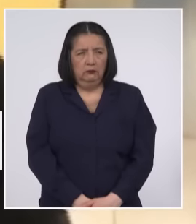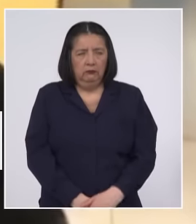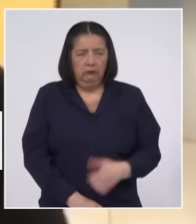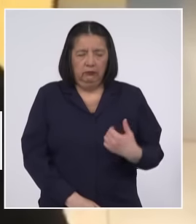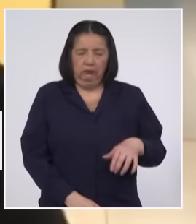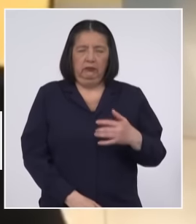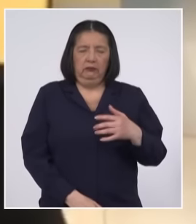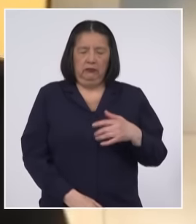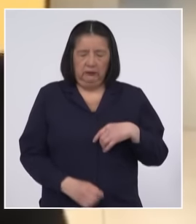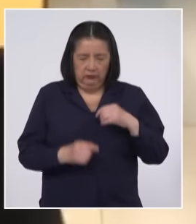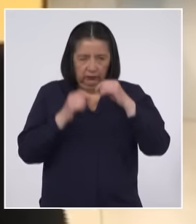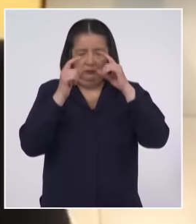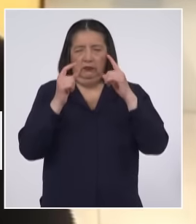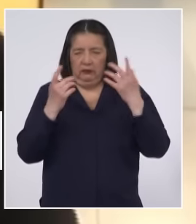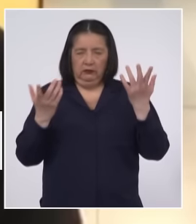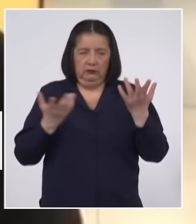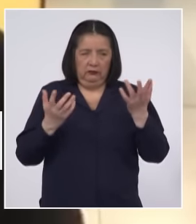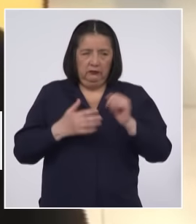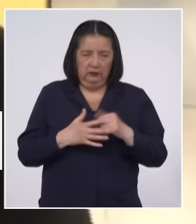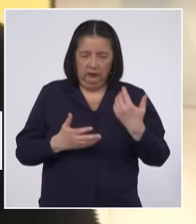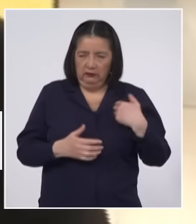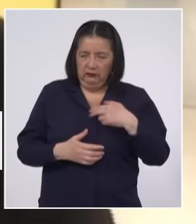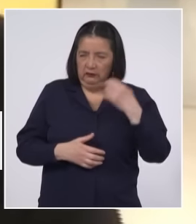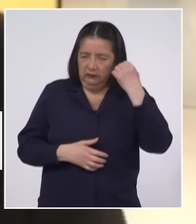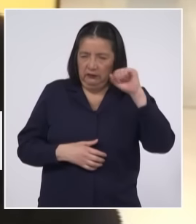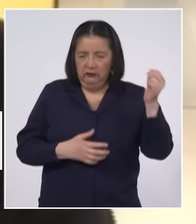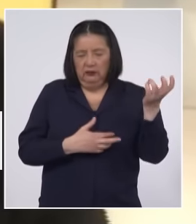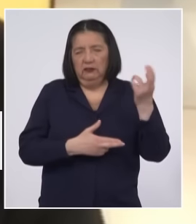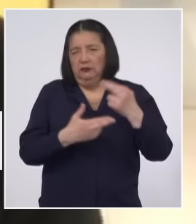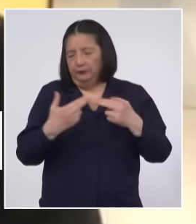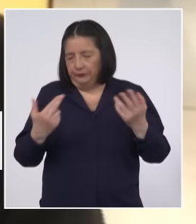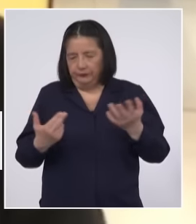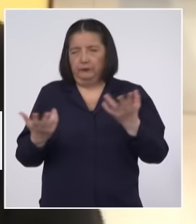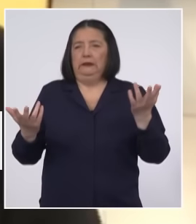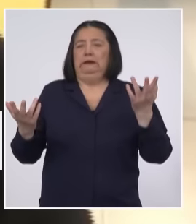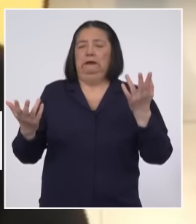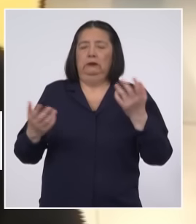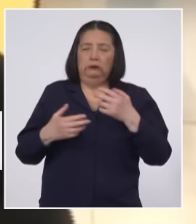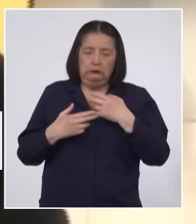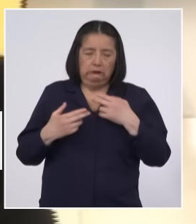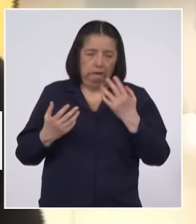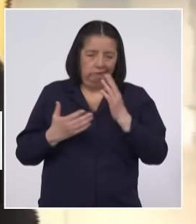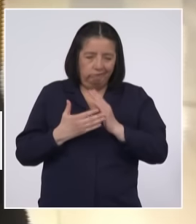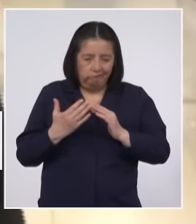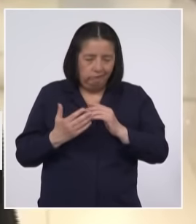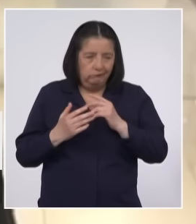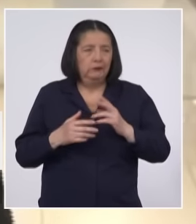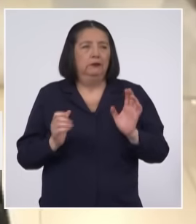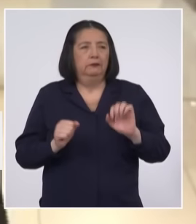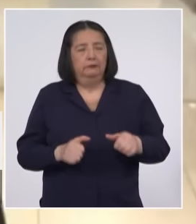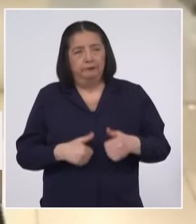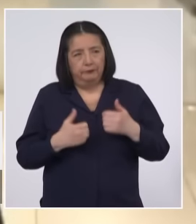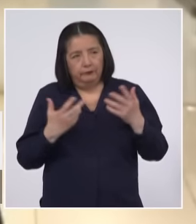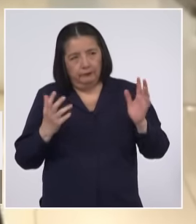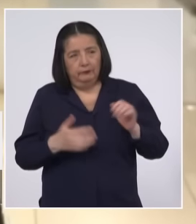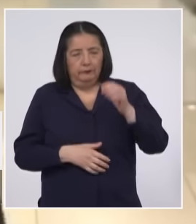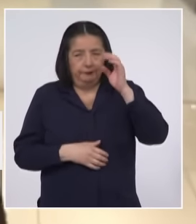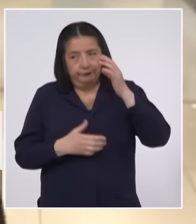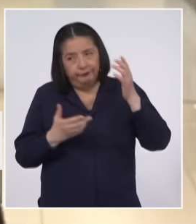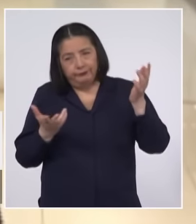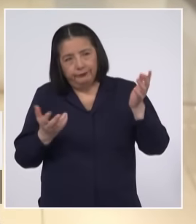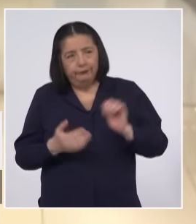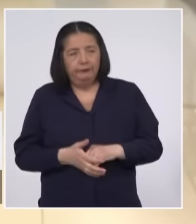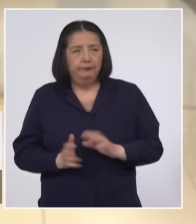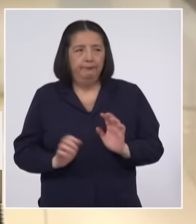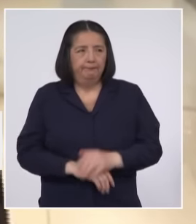Nos ha tomado por sorpresa, muchos estábamos de viaje y a nuestro retorno nos enteramos de esta ingrata noticia. Bueno, la vida es así, Dios dispone y